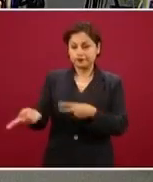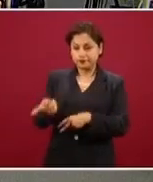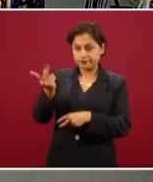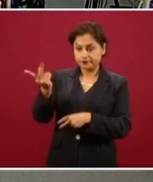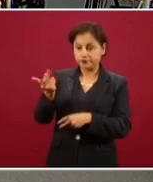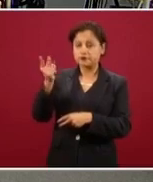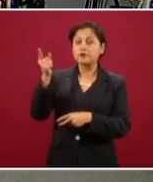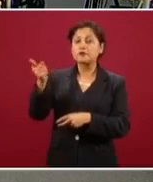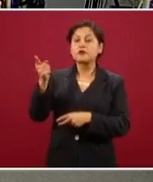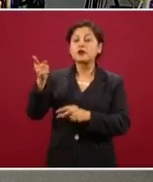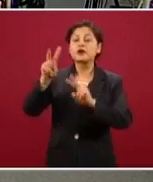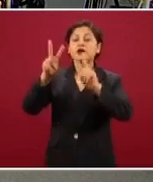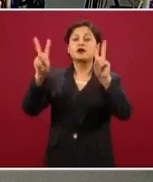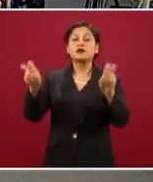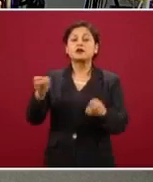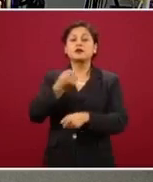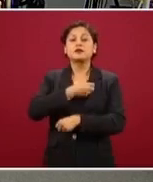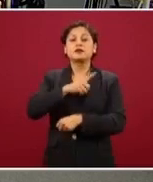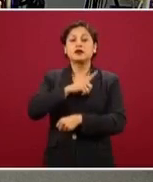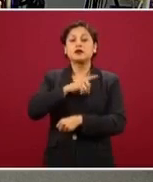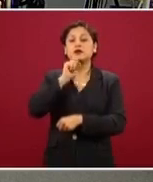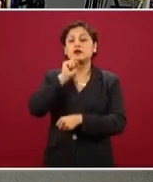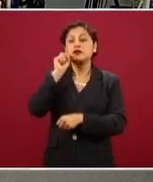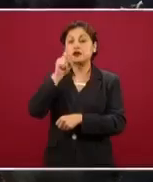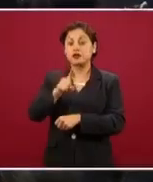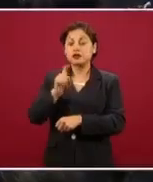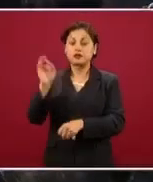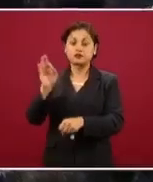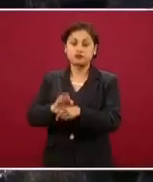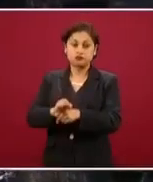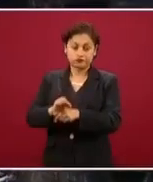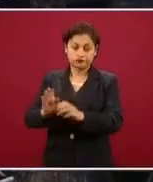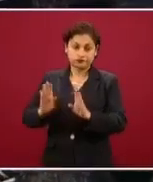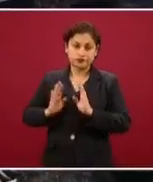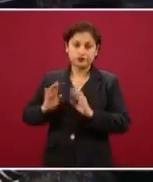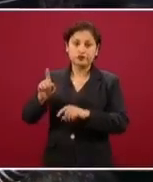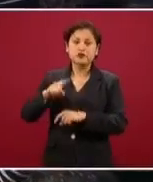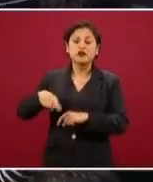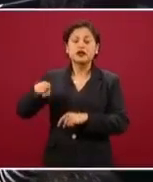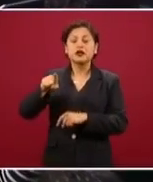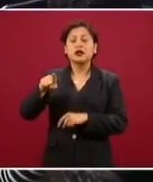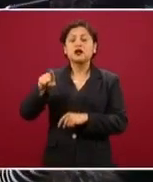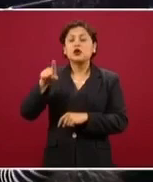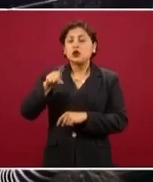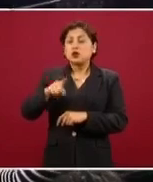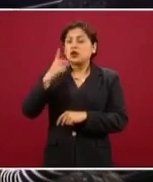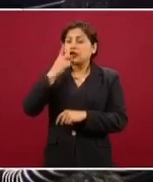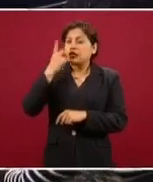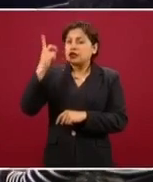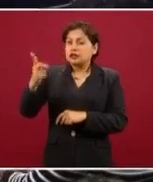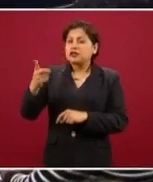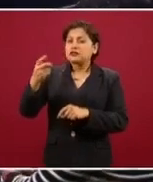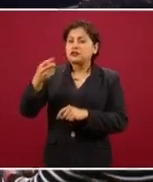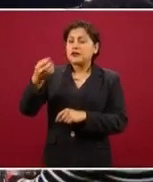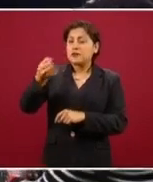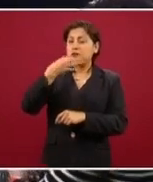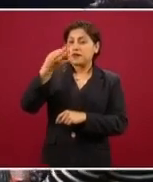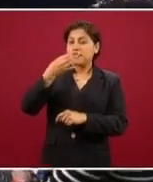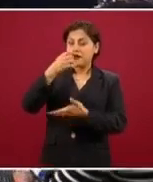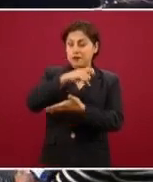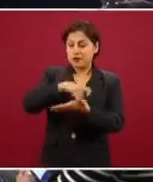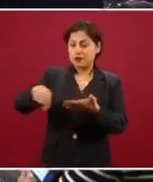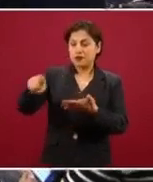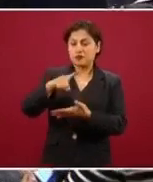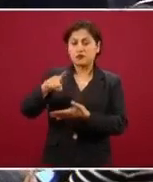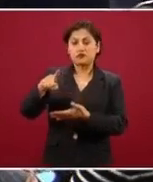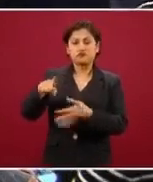y la defensa nacional. El gobierno que usted encabeza ha sido señalado por los adversarios que los medicamentos que se adquieren pues son